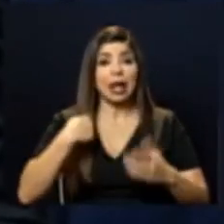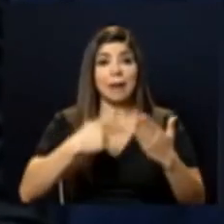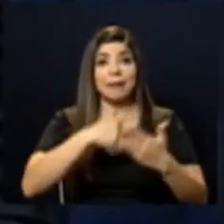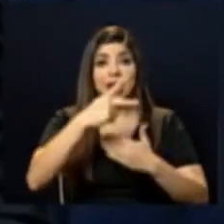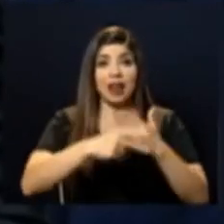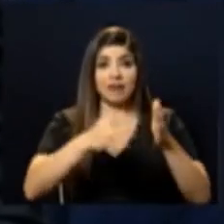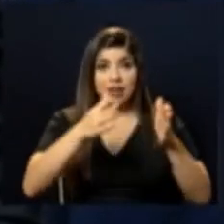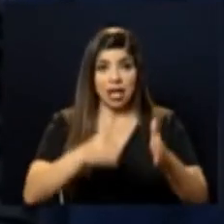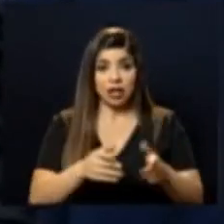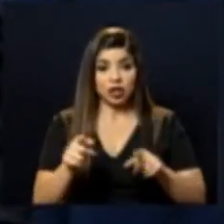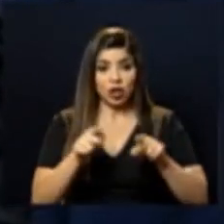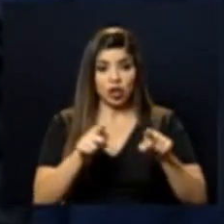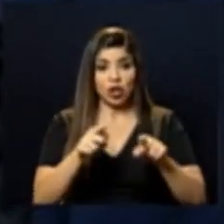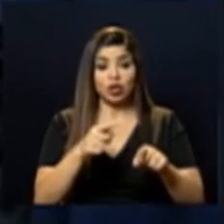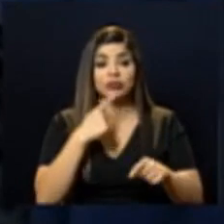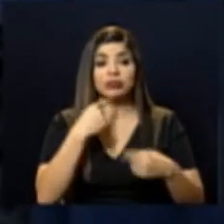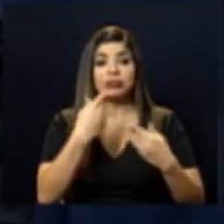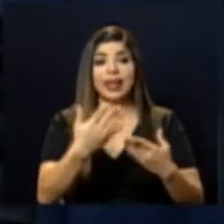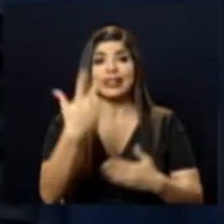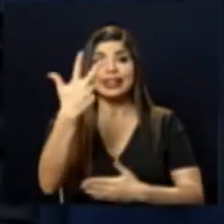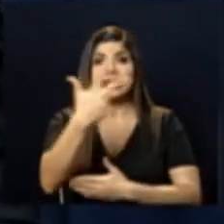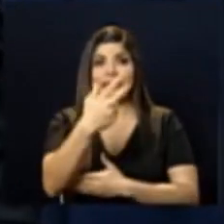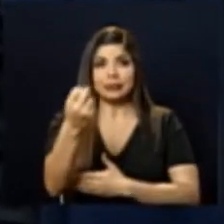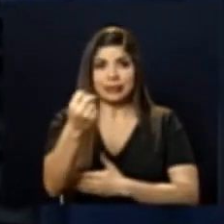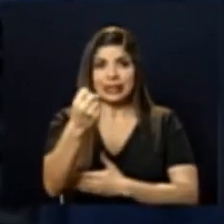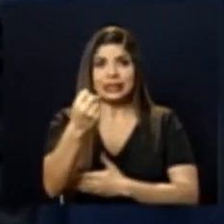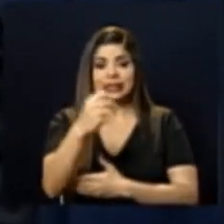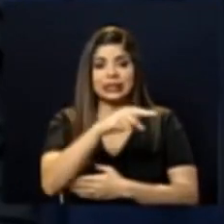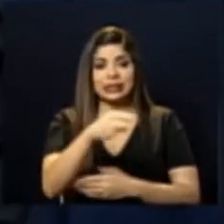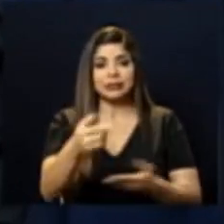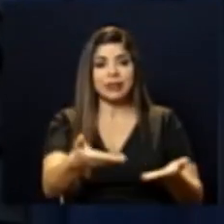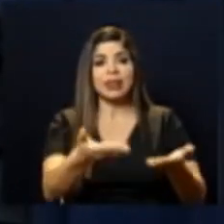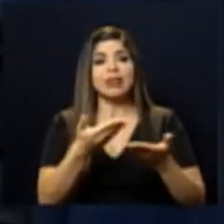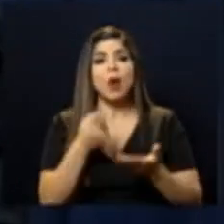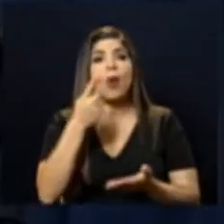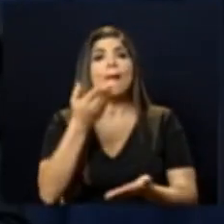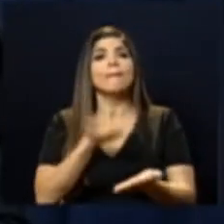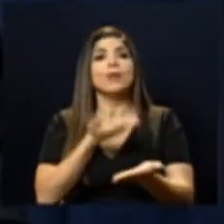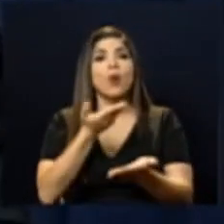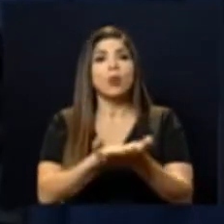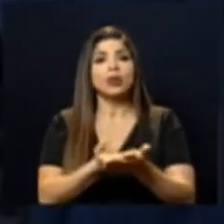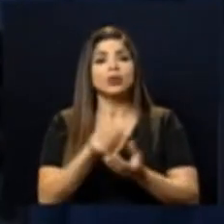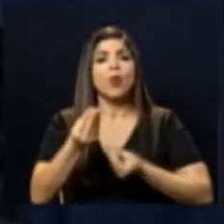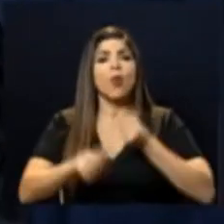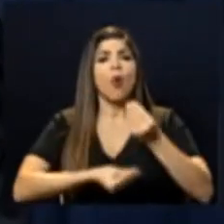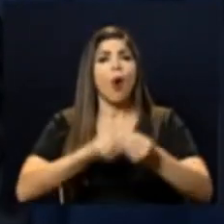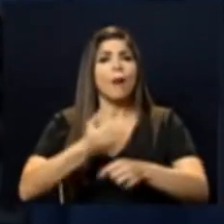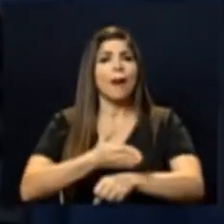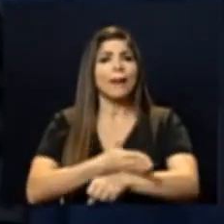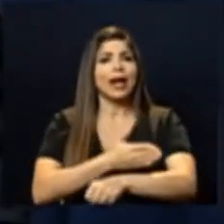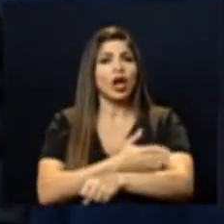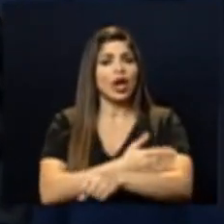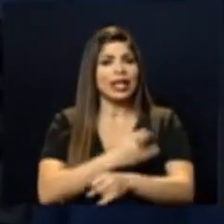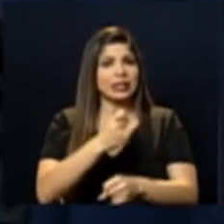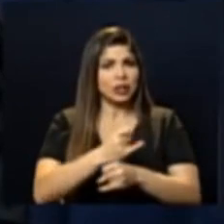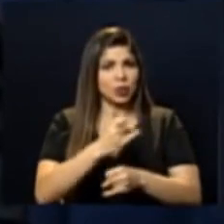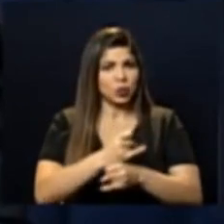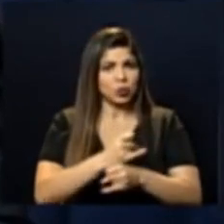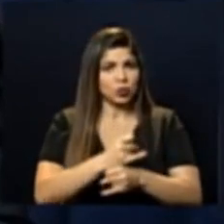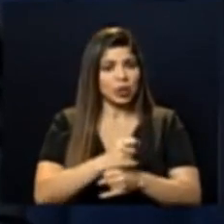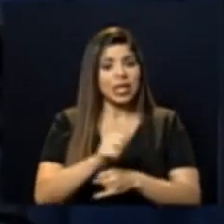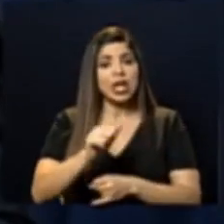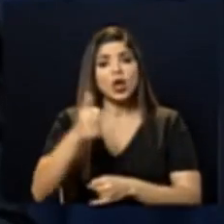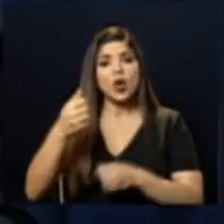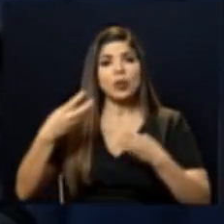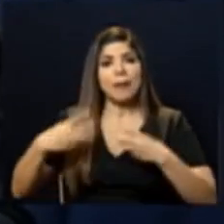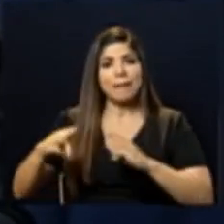Planificación para que en un plazo de 3 meses me presenten una propuesta de mejora institucional y otras